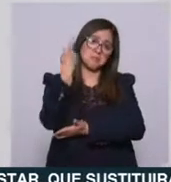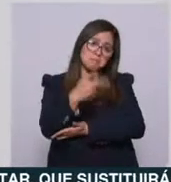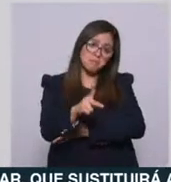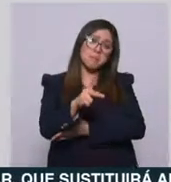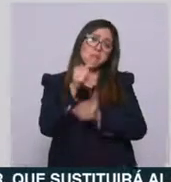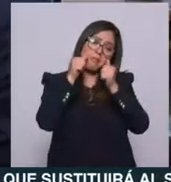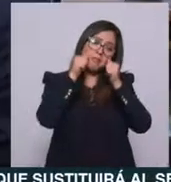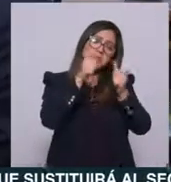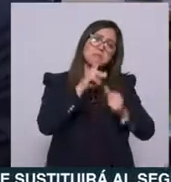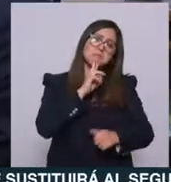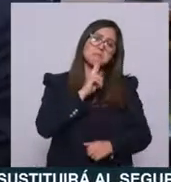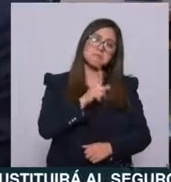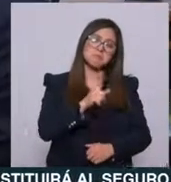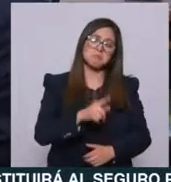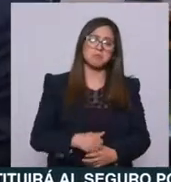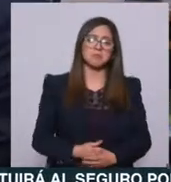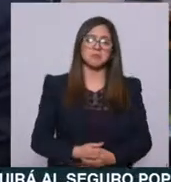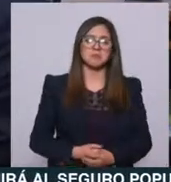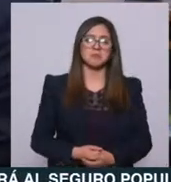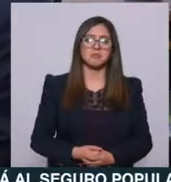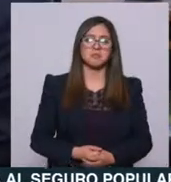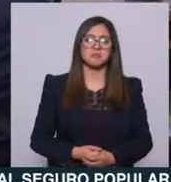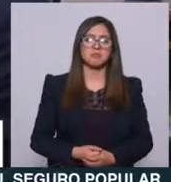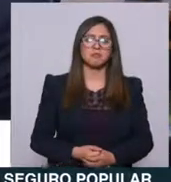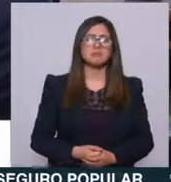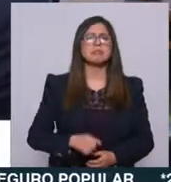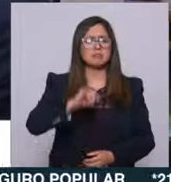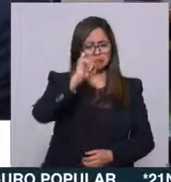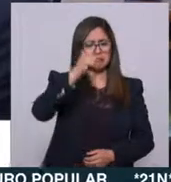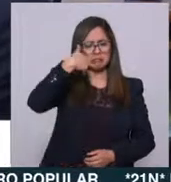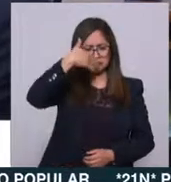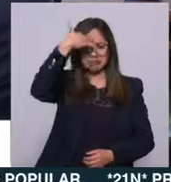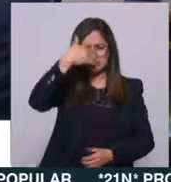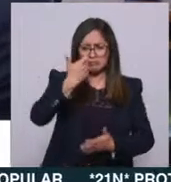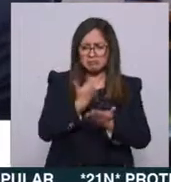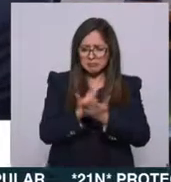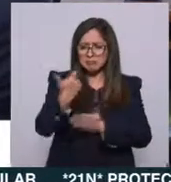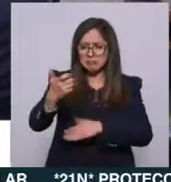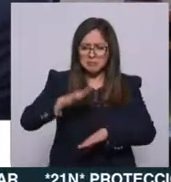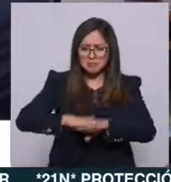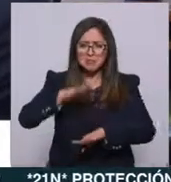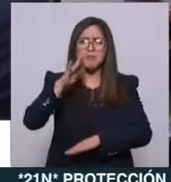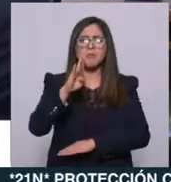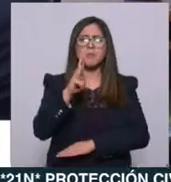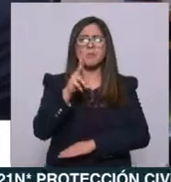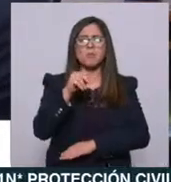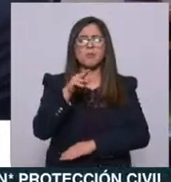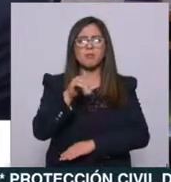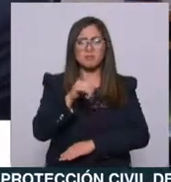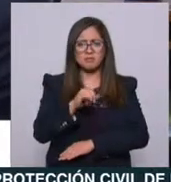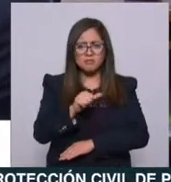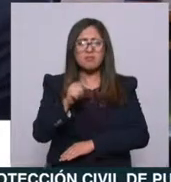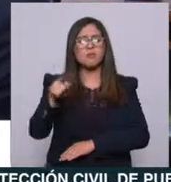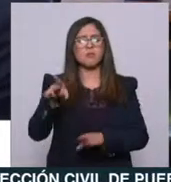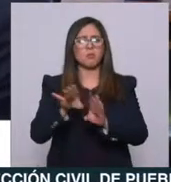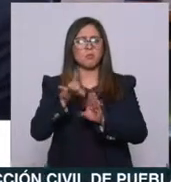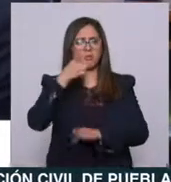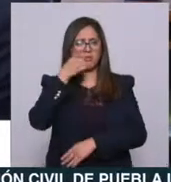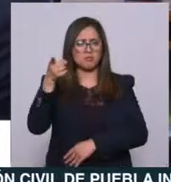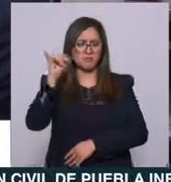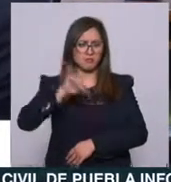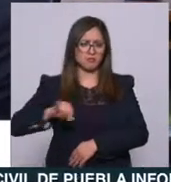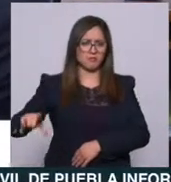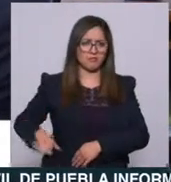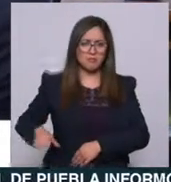son mayores. Tiene consecuencias, pero tiene consecuencias más allá de la burocracia, como señala la jefa de